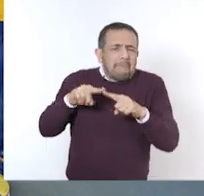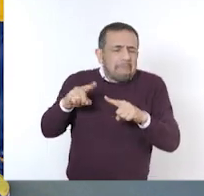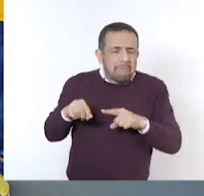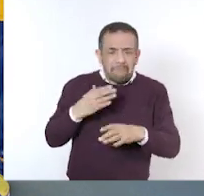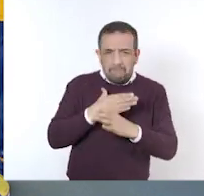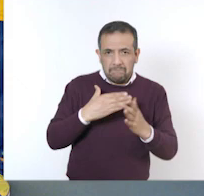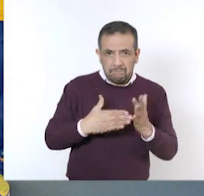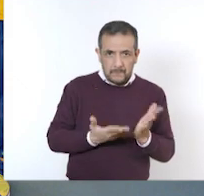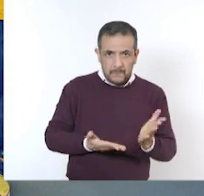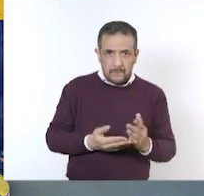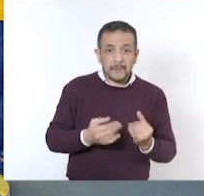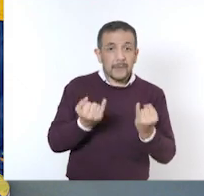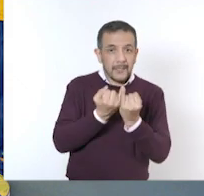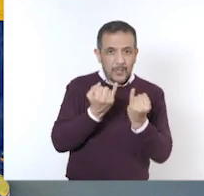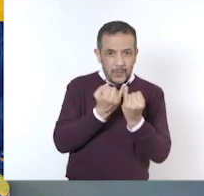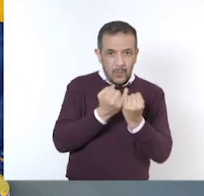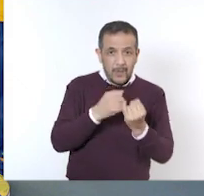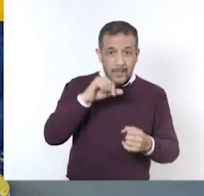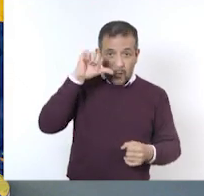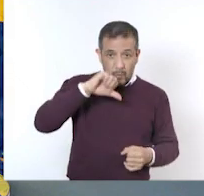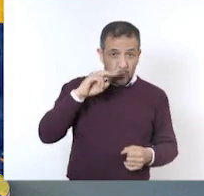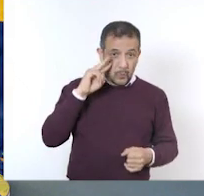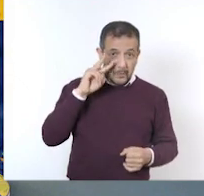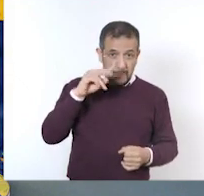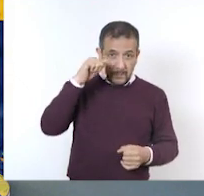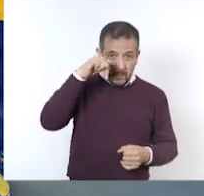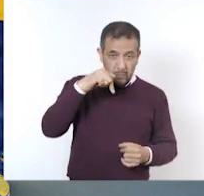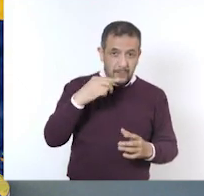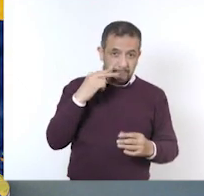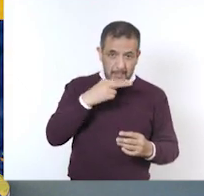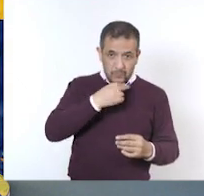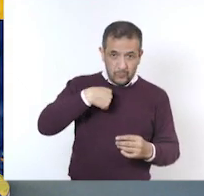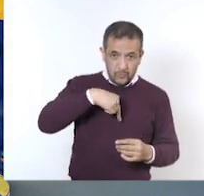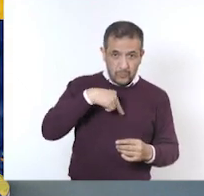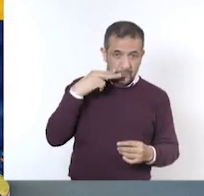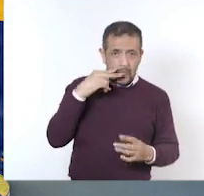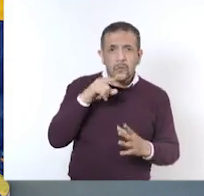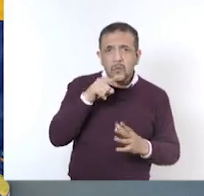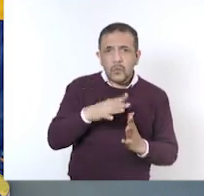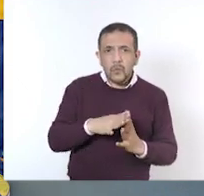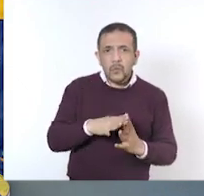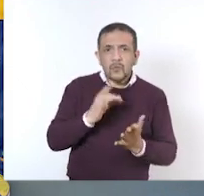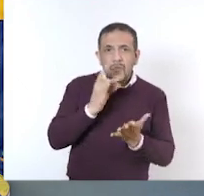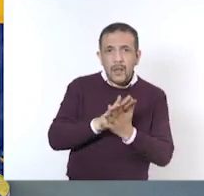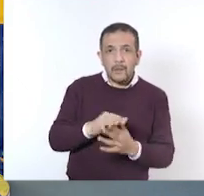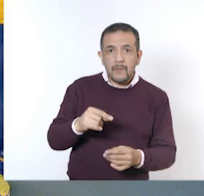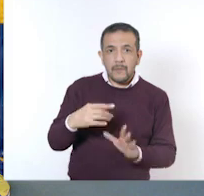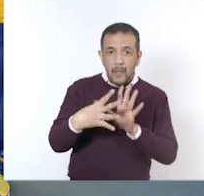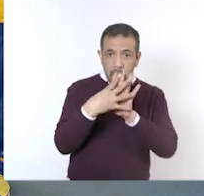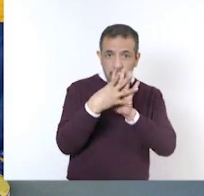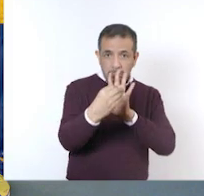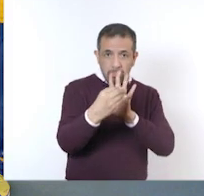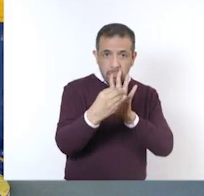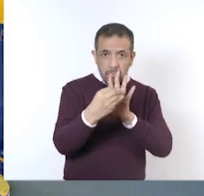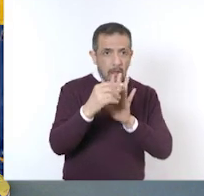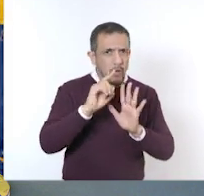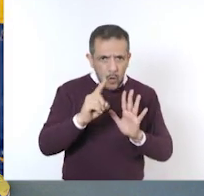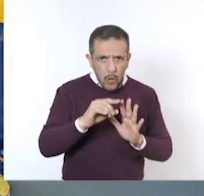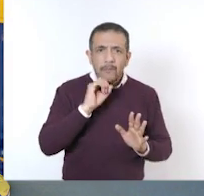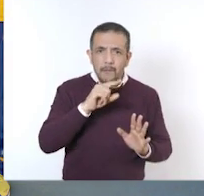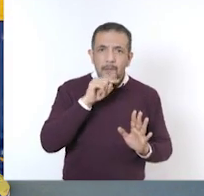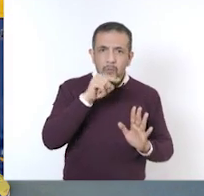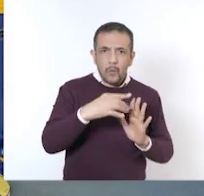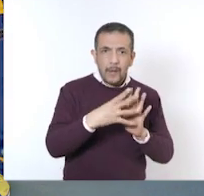que lo estructuran. Así es. Algo similar a las actividades como las que hicimos el día de hoy. No te quedes solo con lo que vimos en la